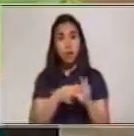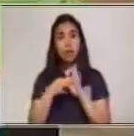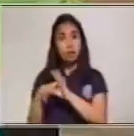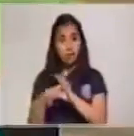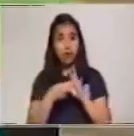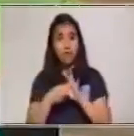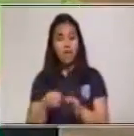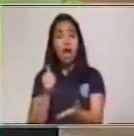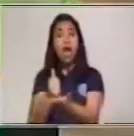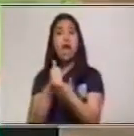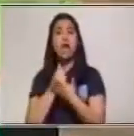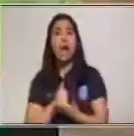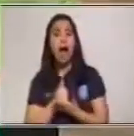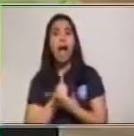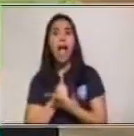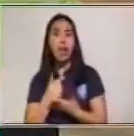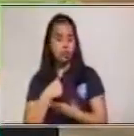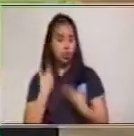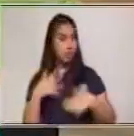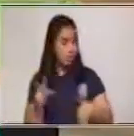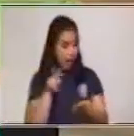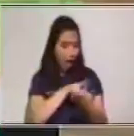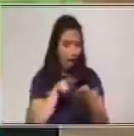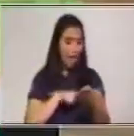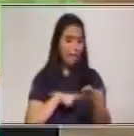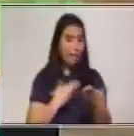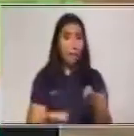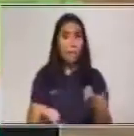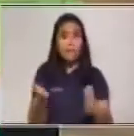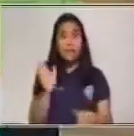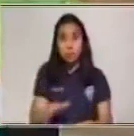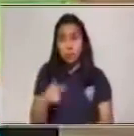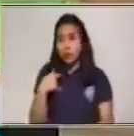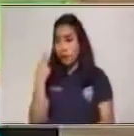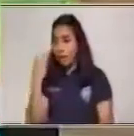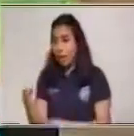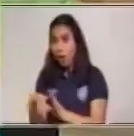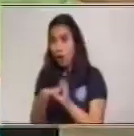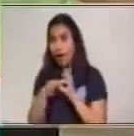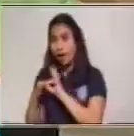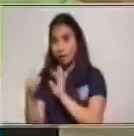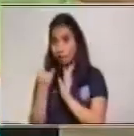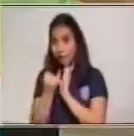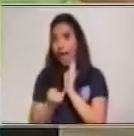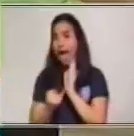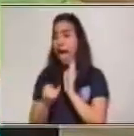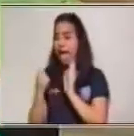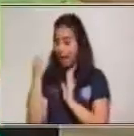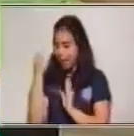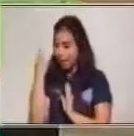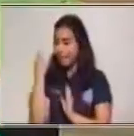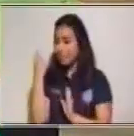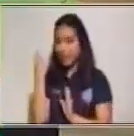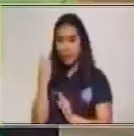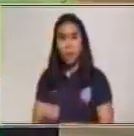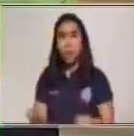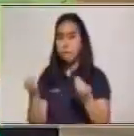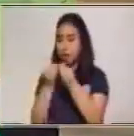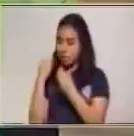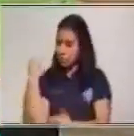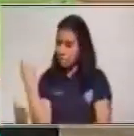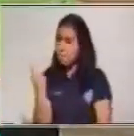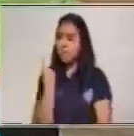de manera más fácil los temas y que tú veas lo más importante o lo que necesitas en el momento de